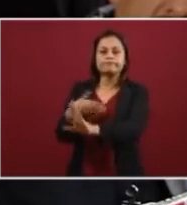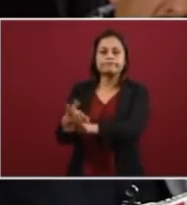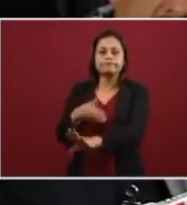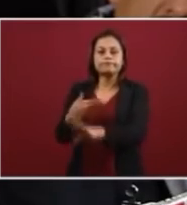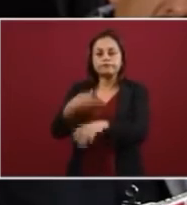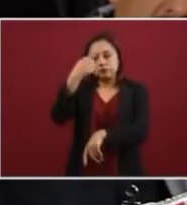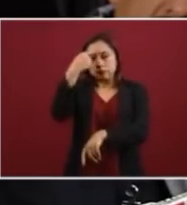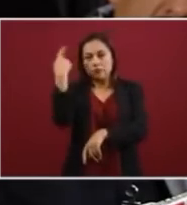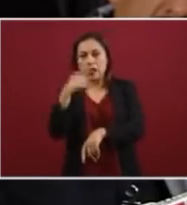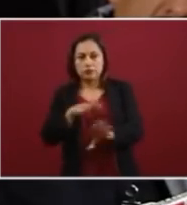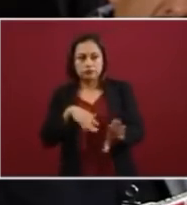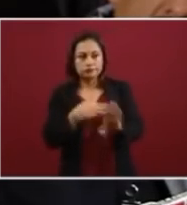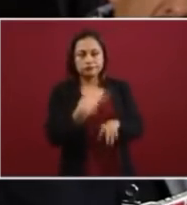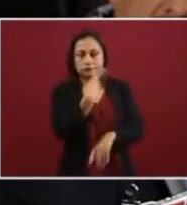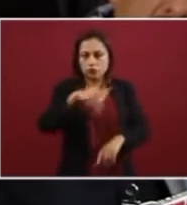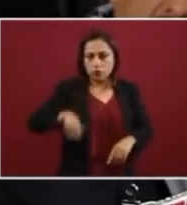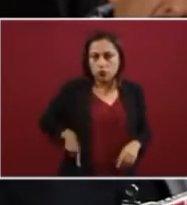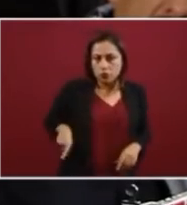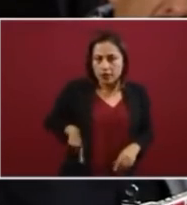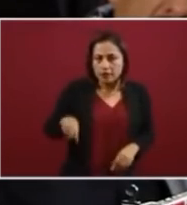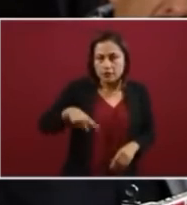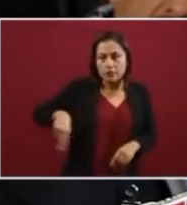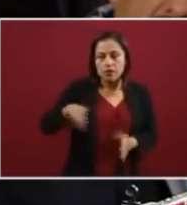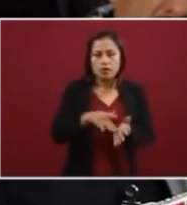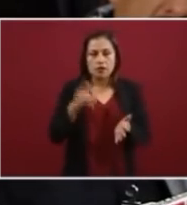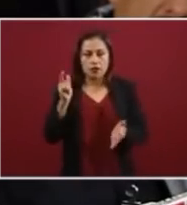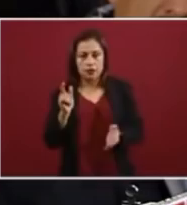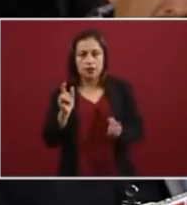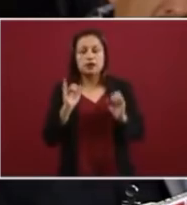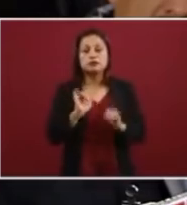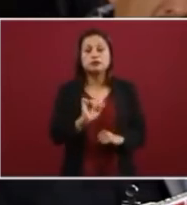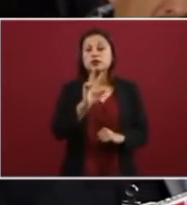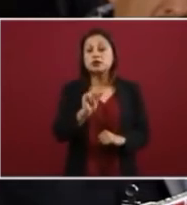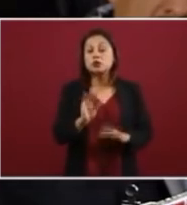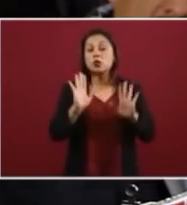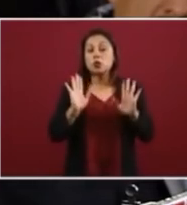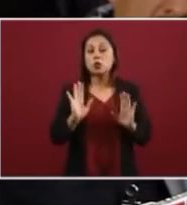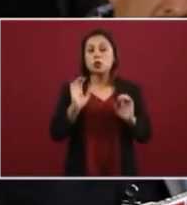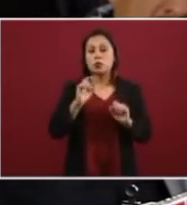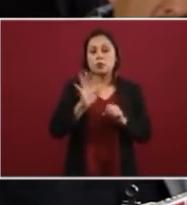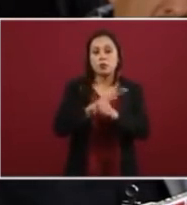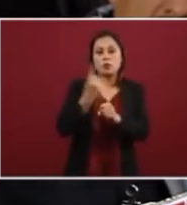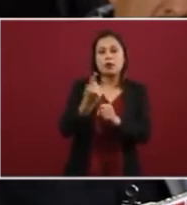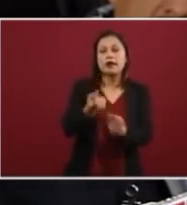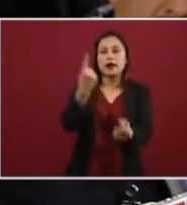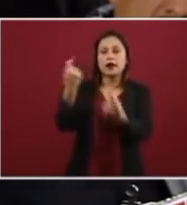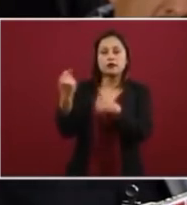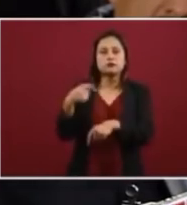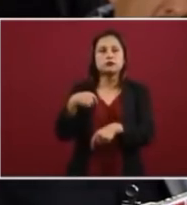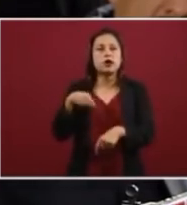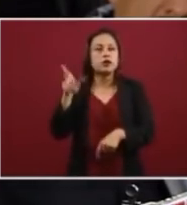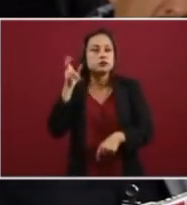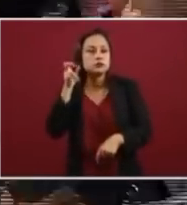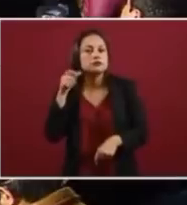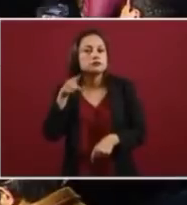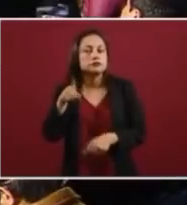visto aumentar la violencia en las últimas semanas. El 17 de octubre, un tiroteo en la ciudad de Culiacán, que